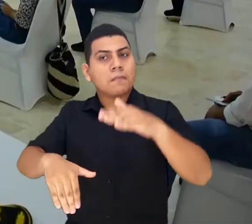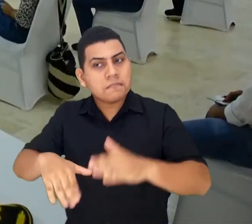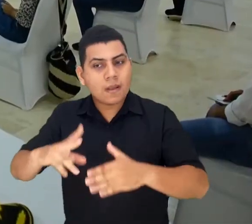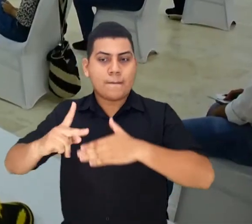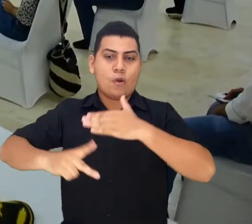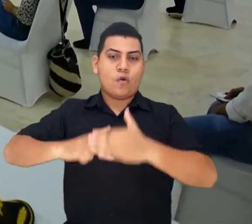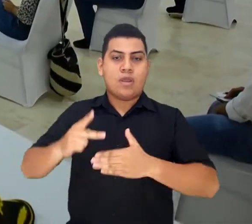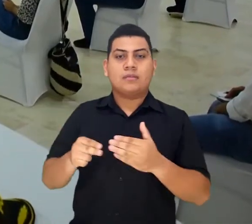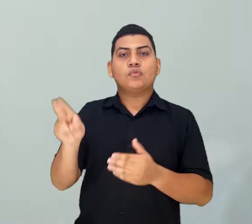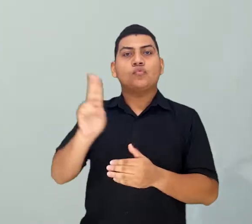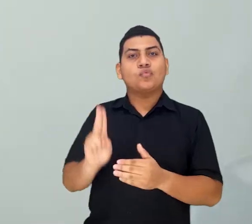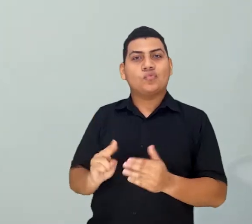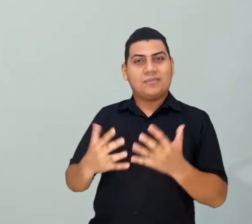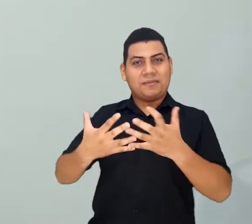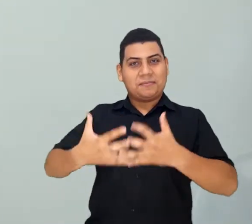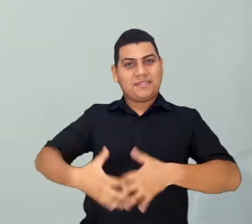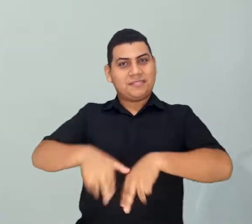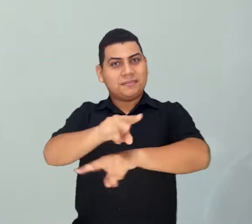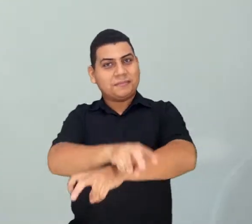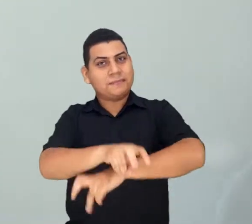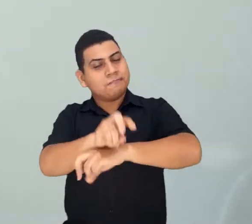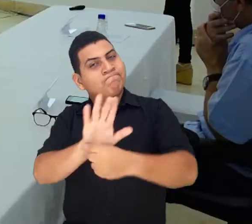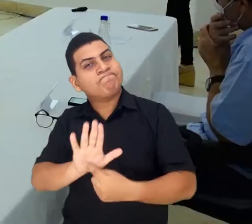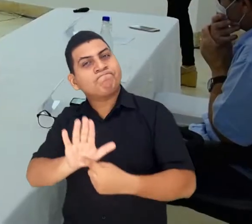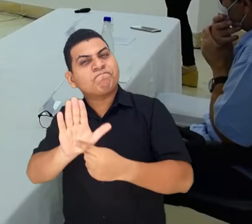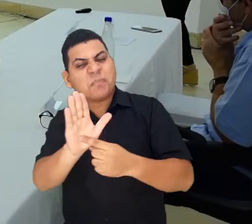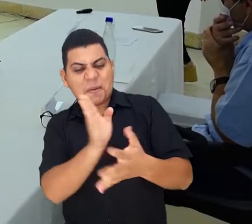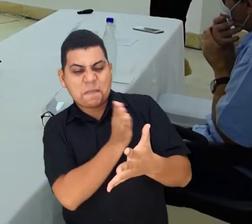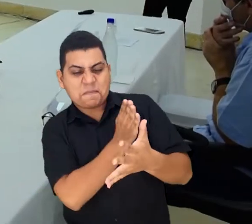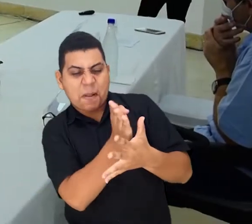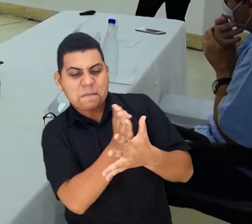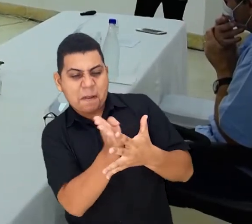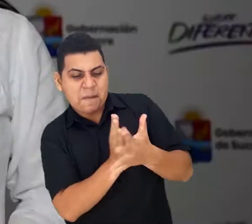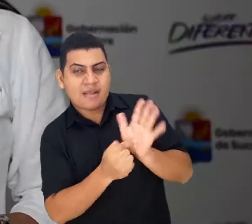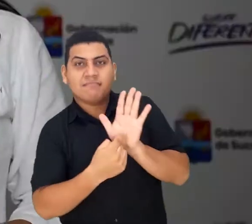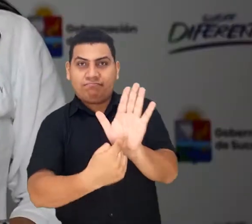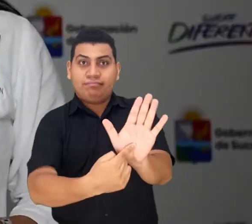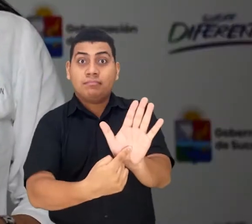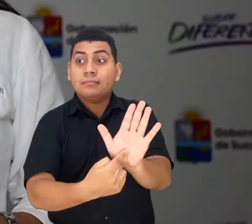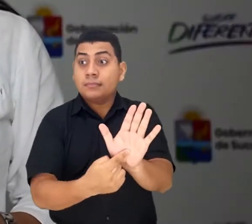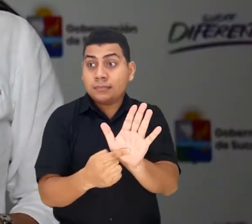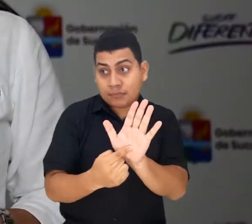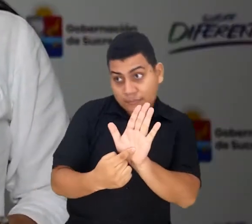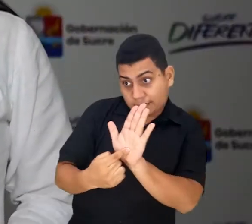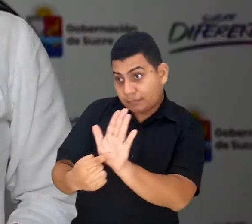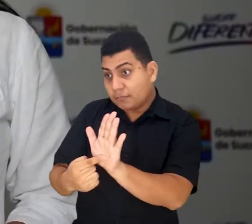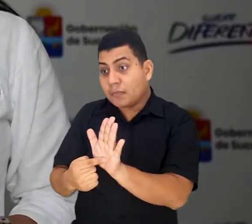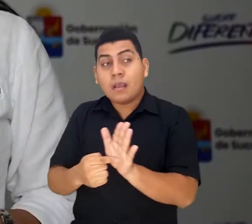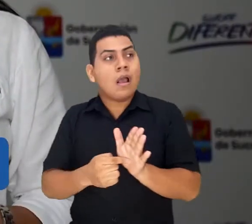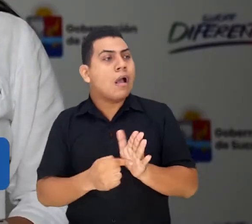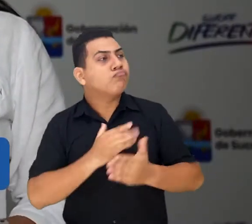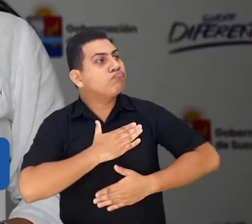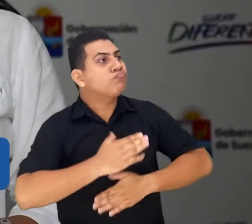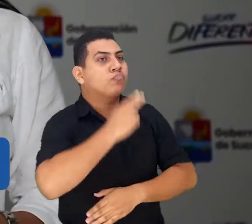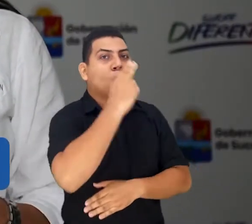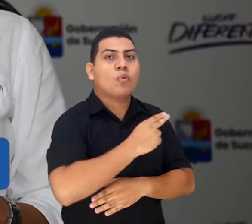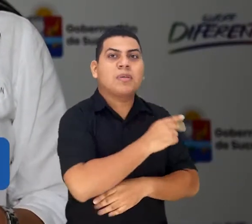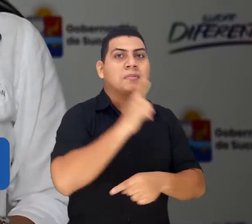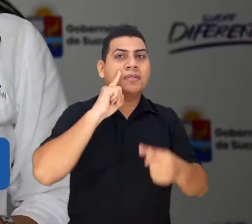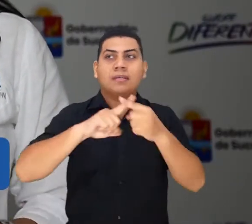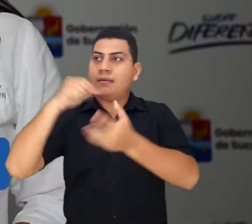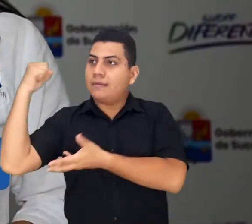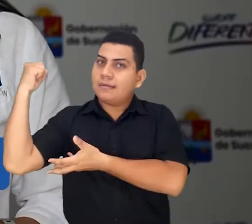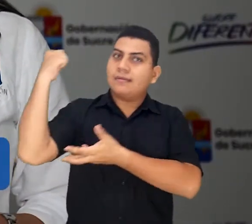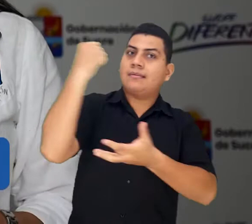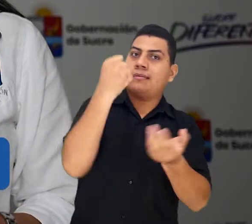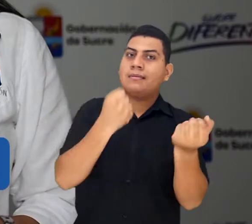los principales componentes del proyecto Sucre, una gran empresa agroproductiva. Logramos que se comprometiera a apoyarnos, a